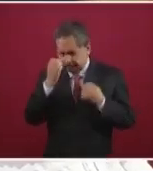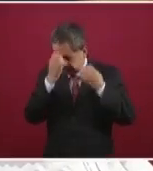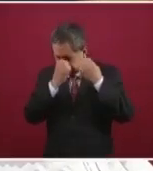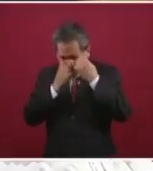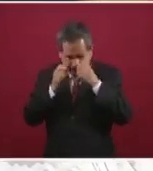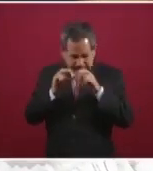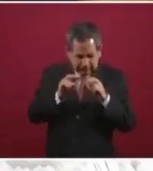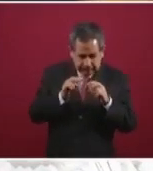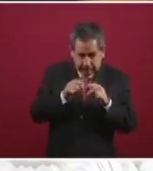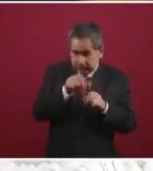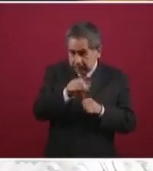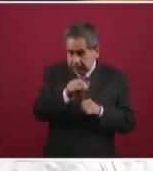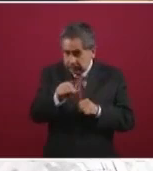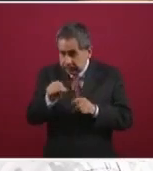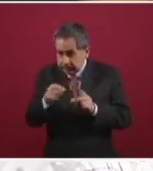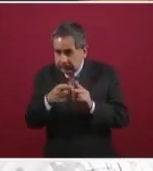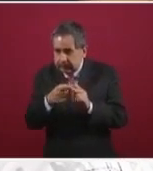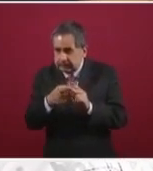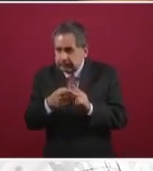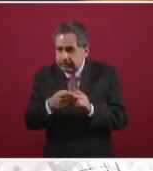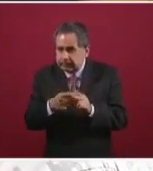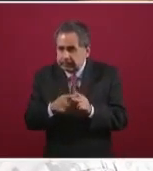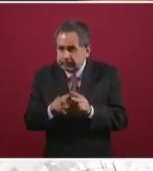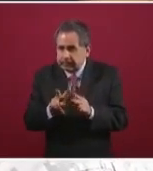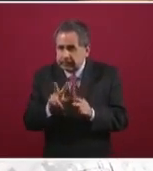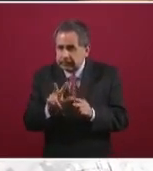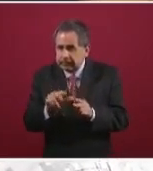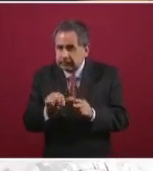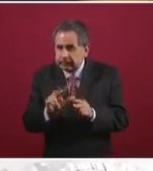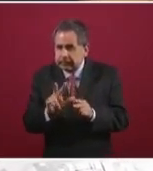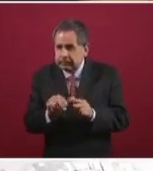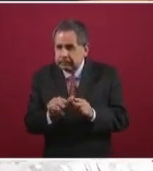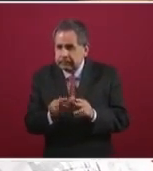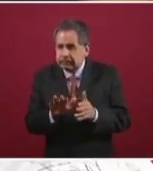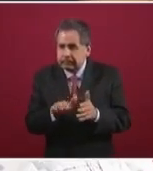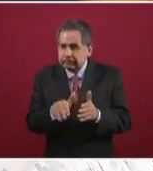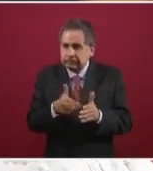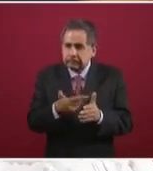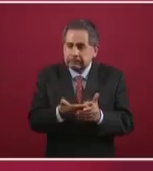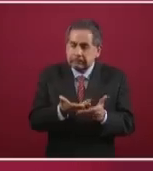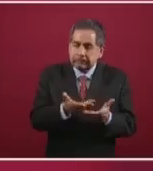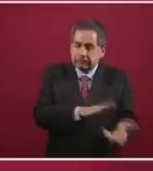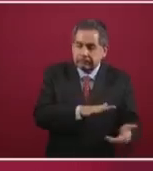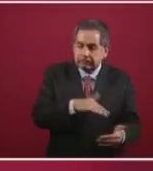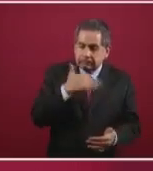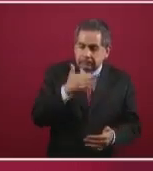que eso es lo importante. Cuando se ve que alguna persona,